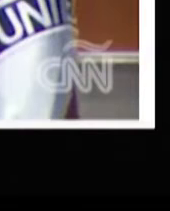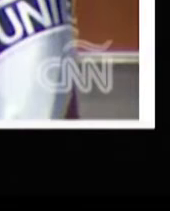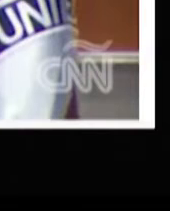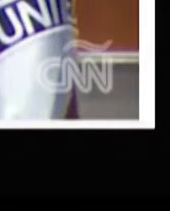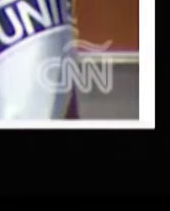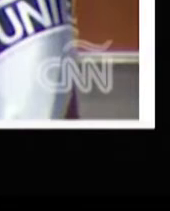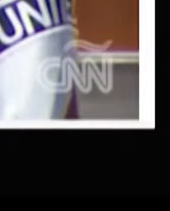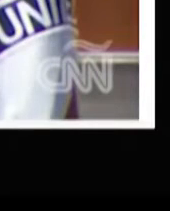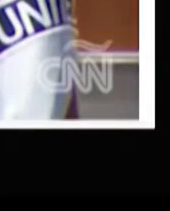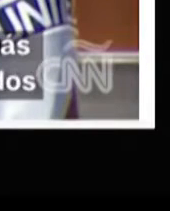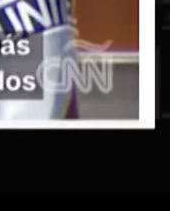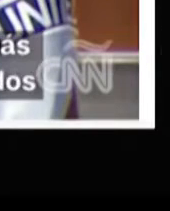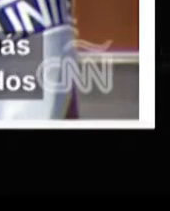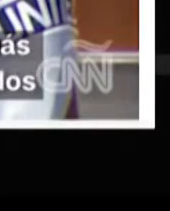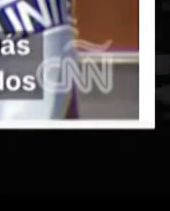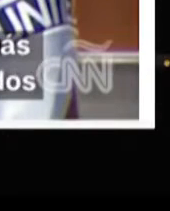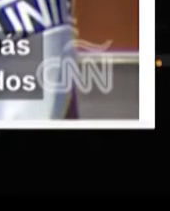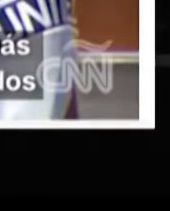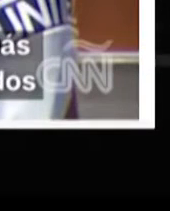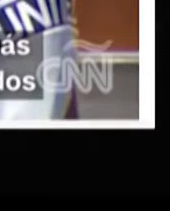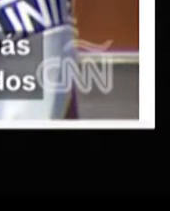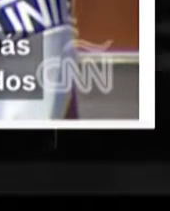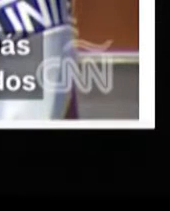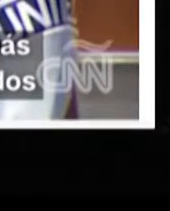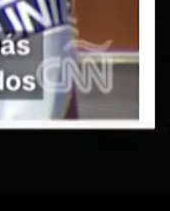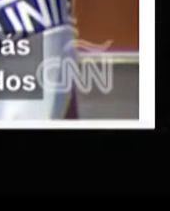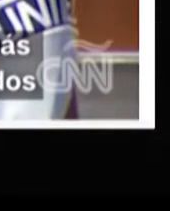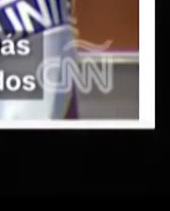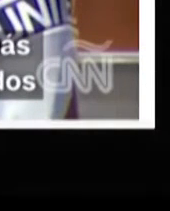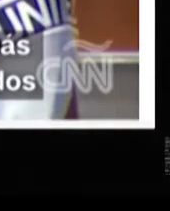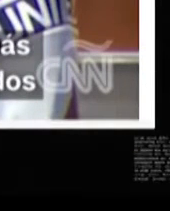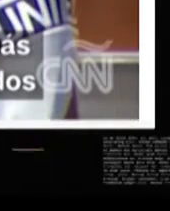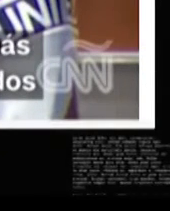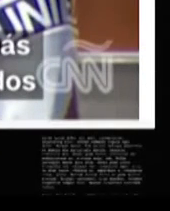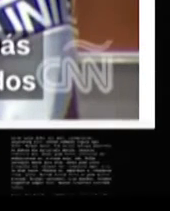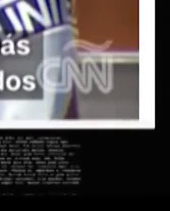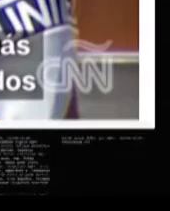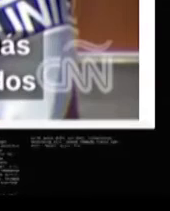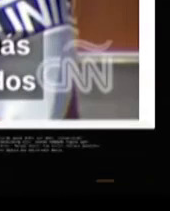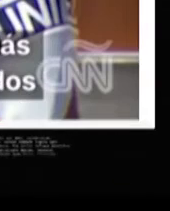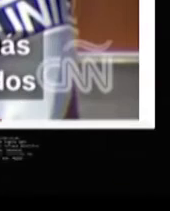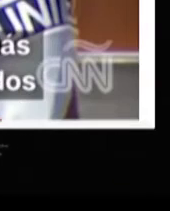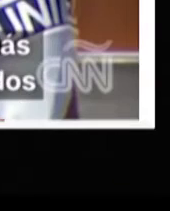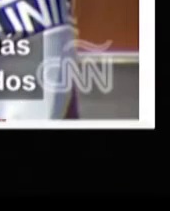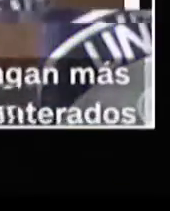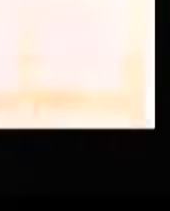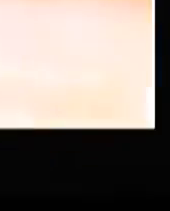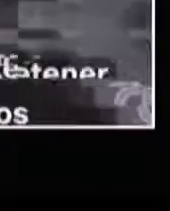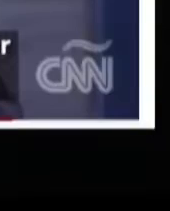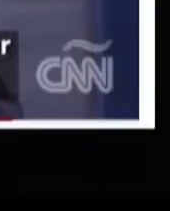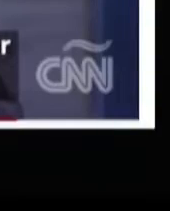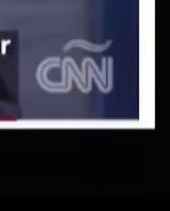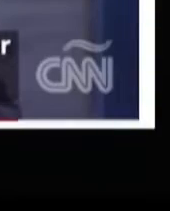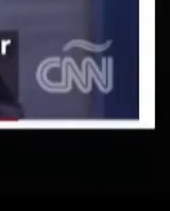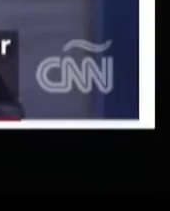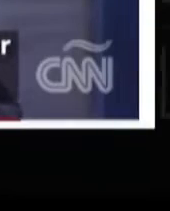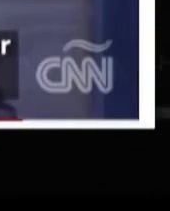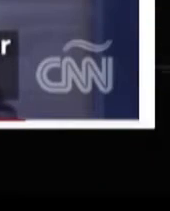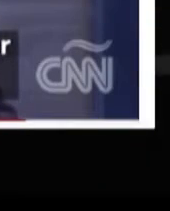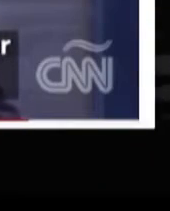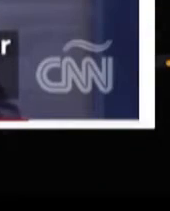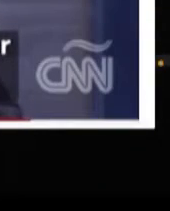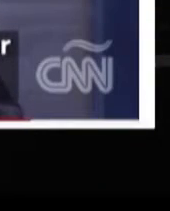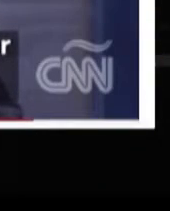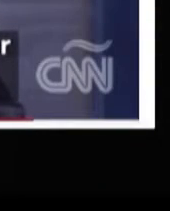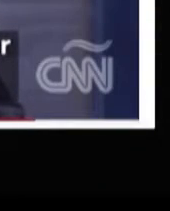that take place within its borders, they may have more information than we are aware of. We believe